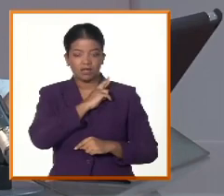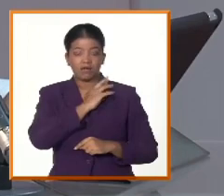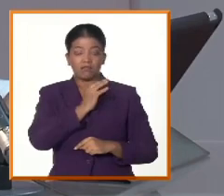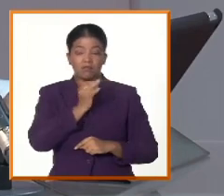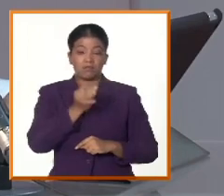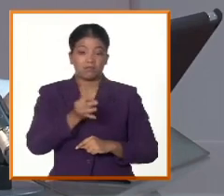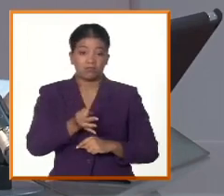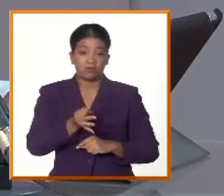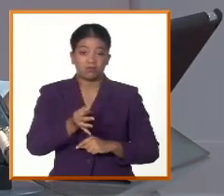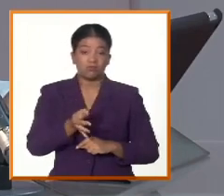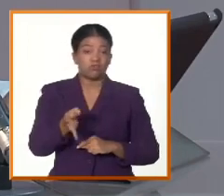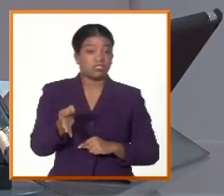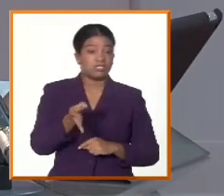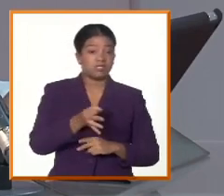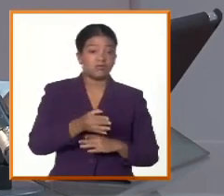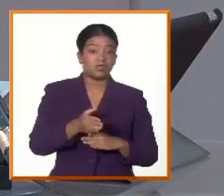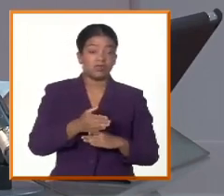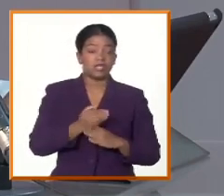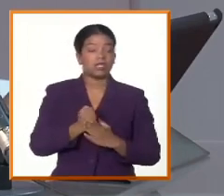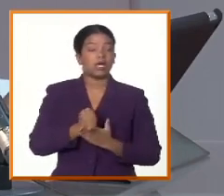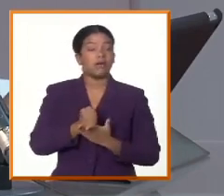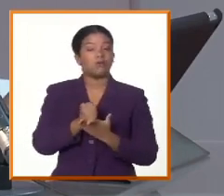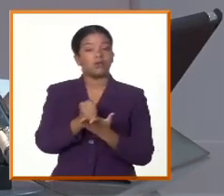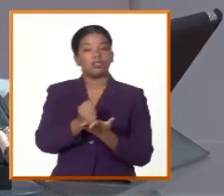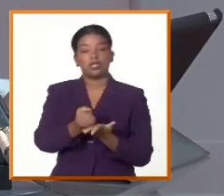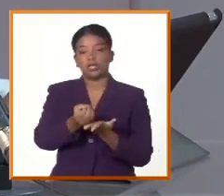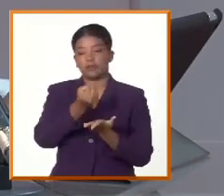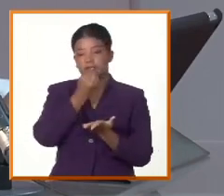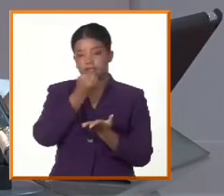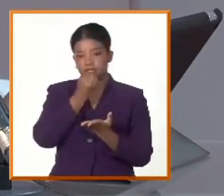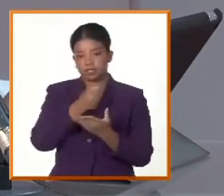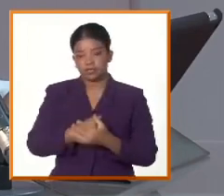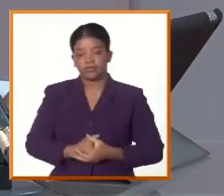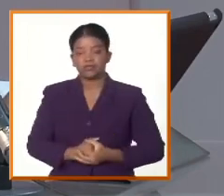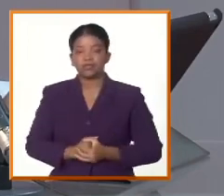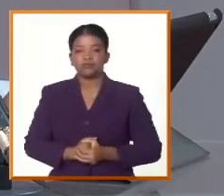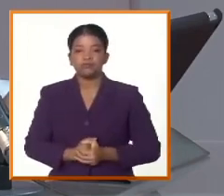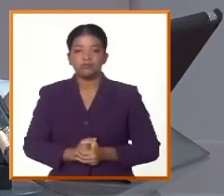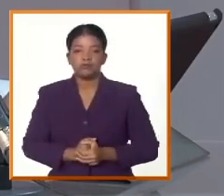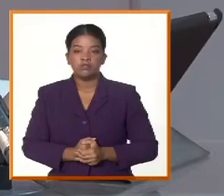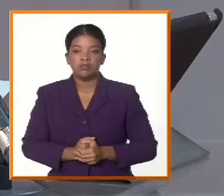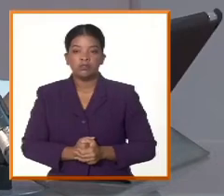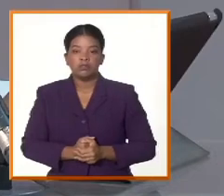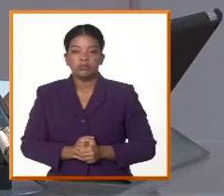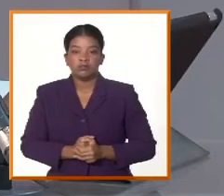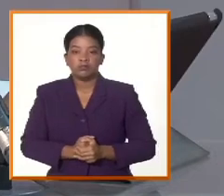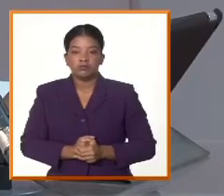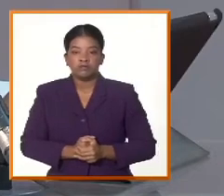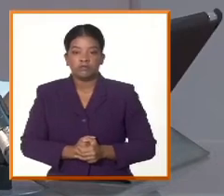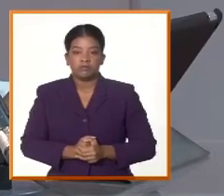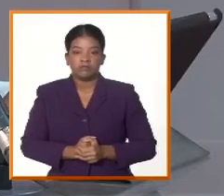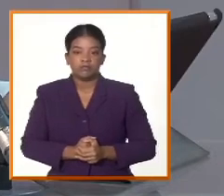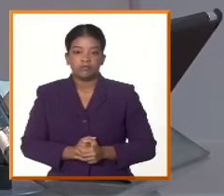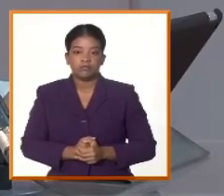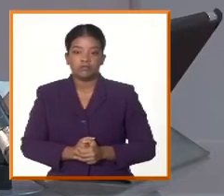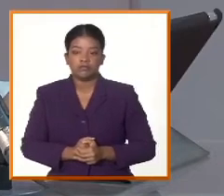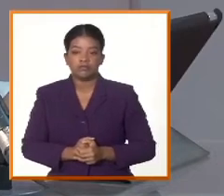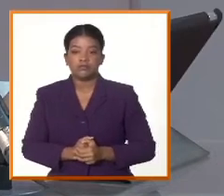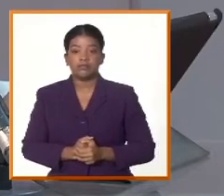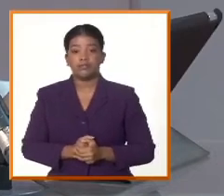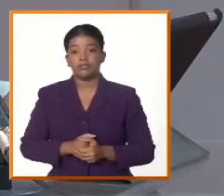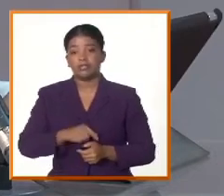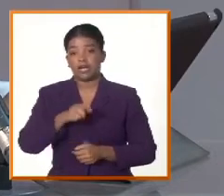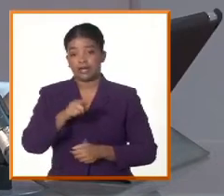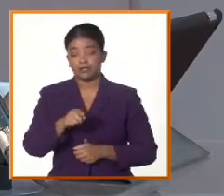en el aporte de la Alimentación eso las tres o una dirigida por el